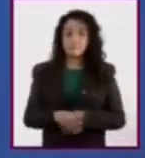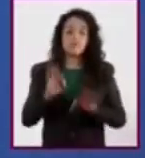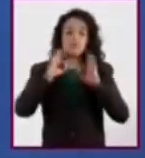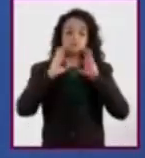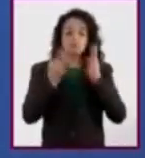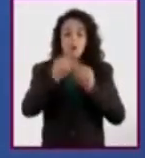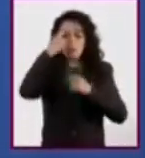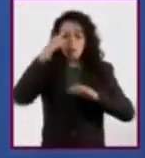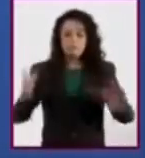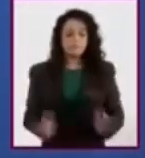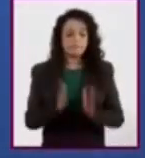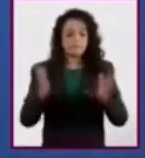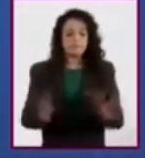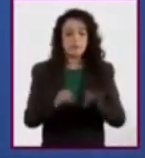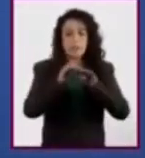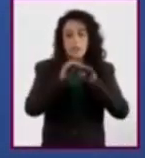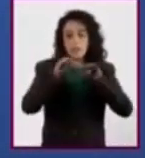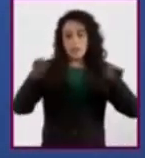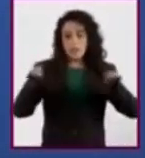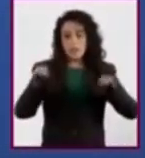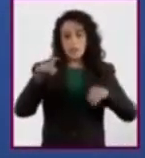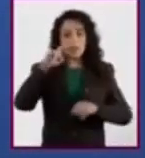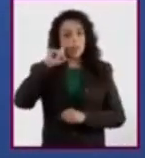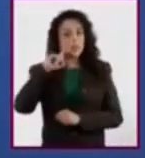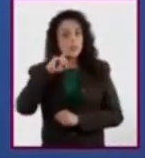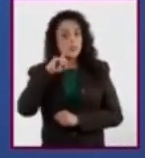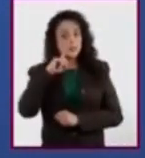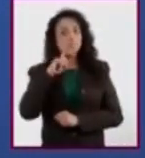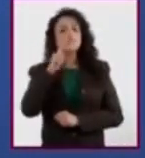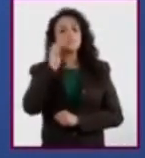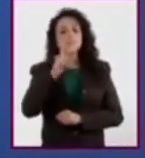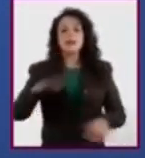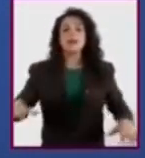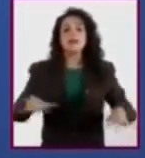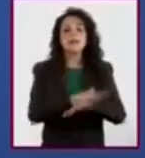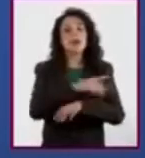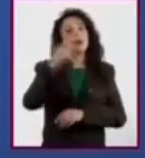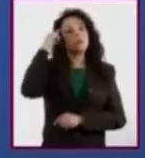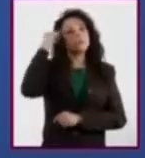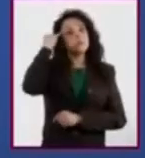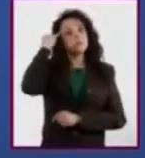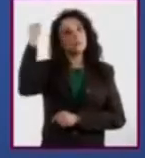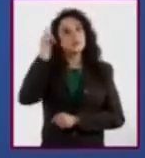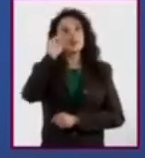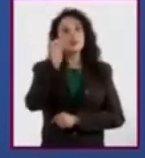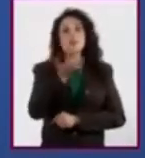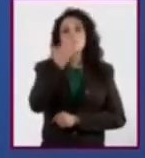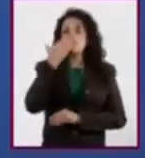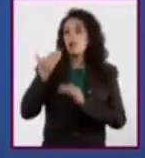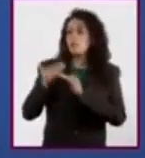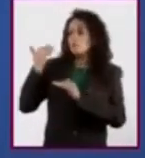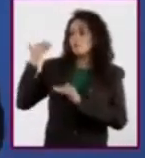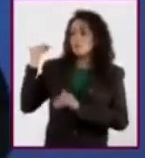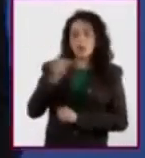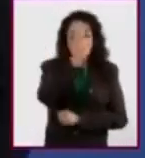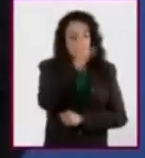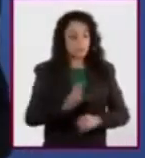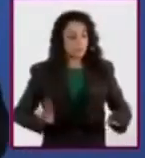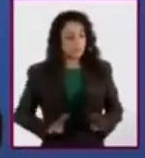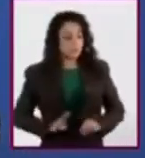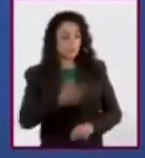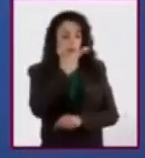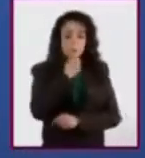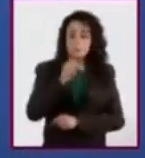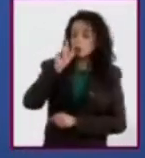forma de promover la equidad de género es cambiar las ideas asociadas a determinados estereotipos o roles. Esto